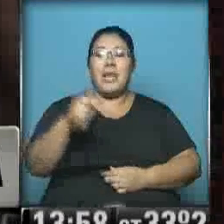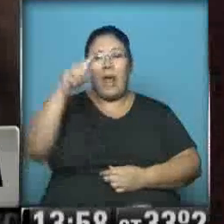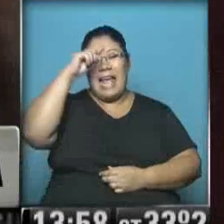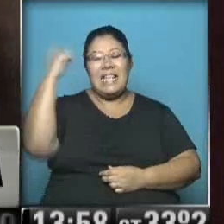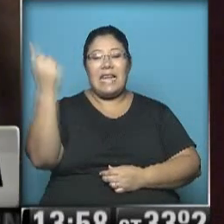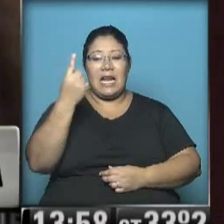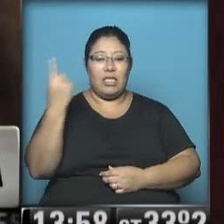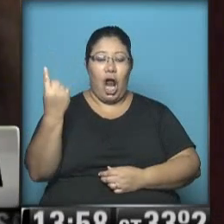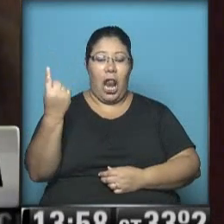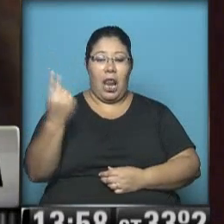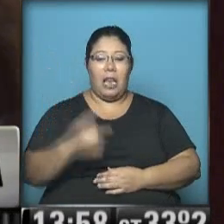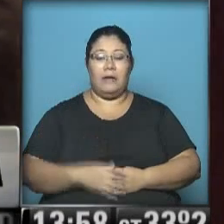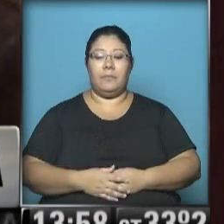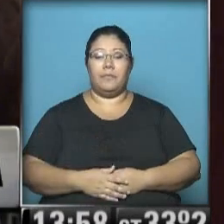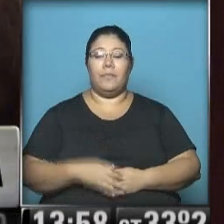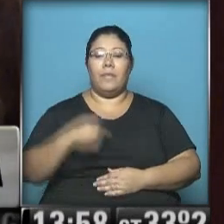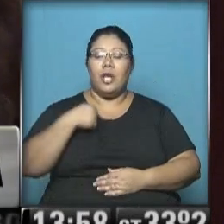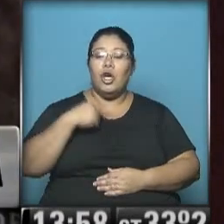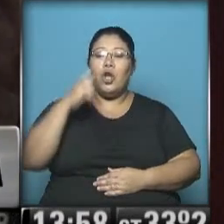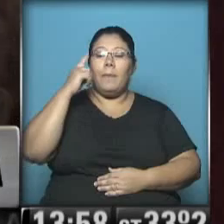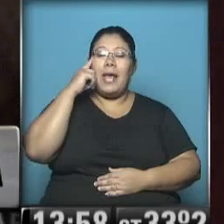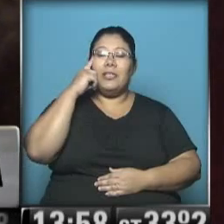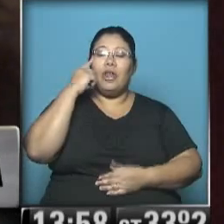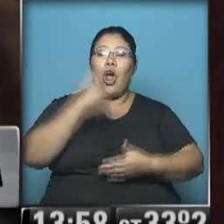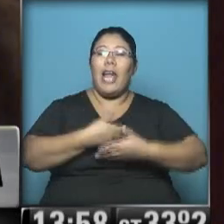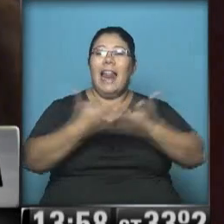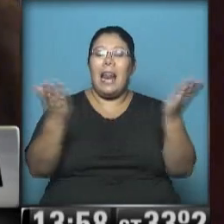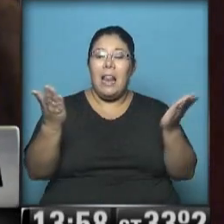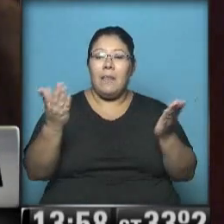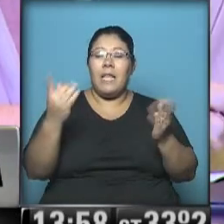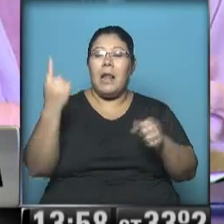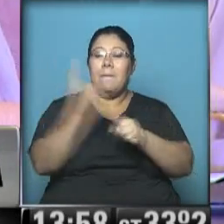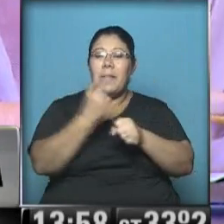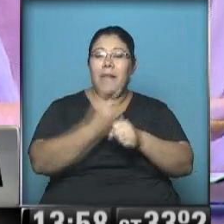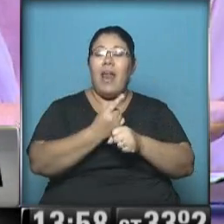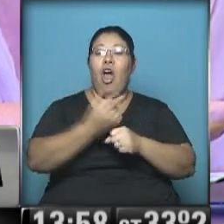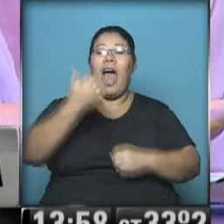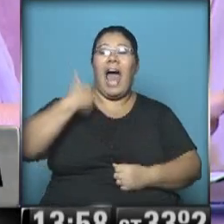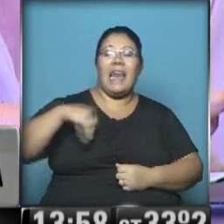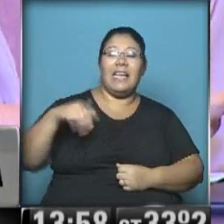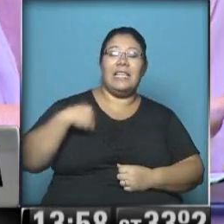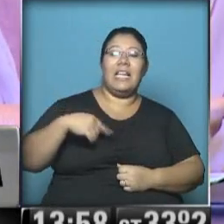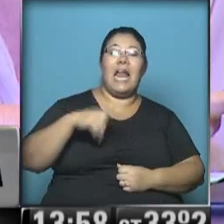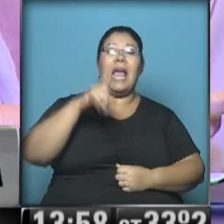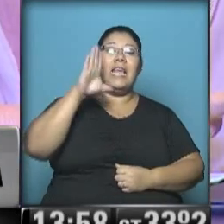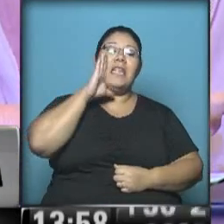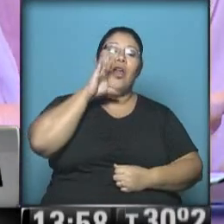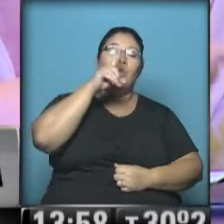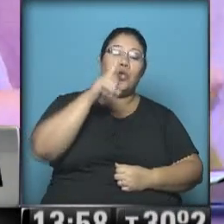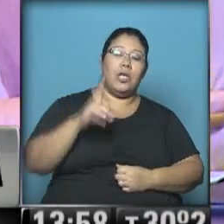Y creo que l'anteprima. Creo que el estreno lo vamos a hacer en Argentina y en Washington. Para mí, interpretar